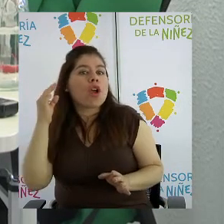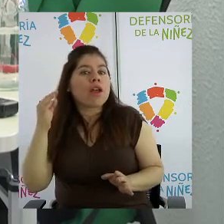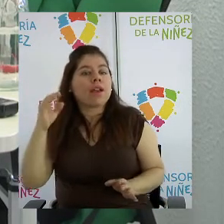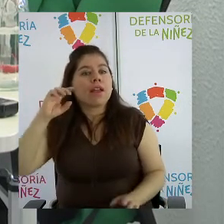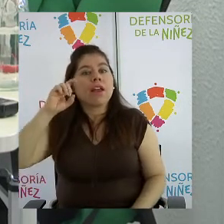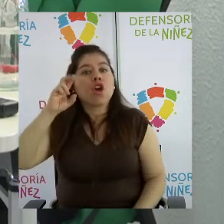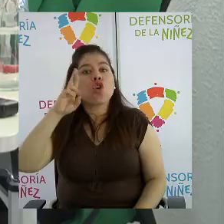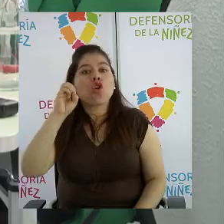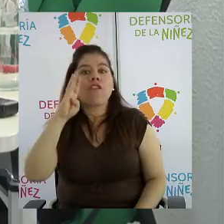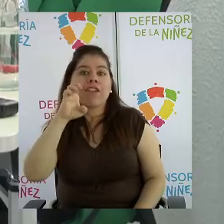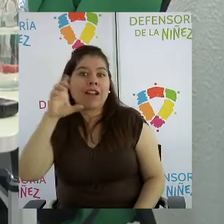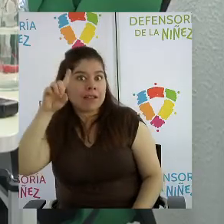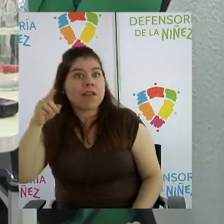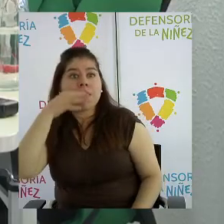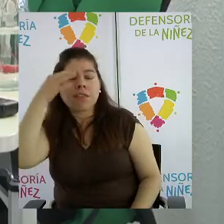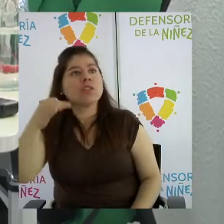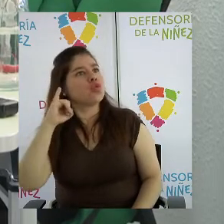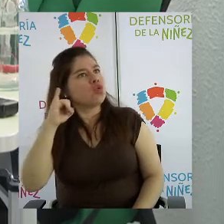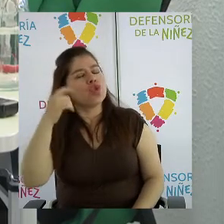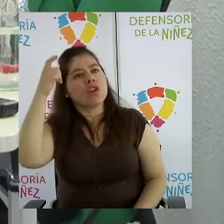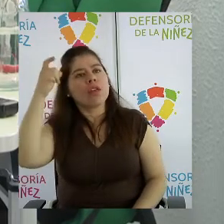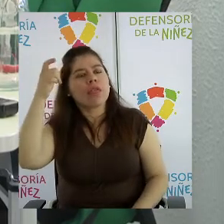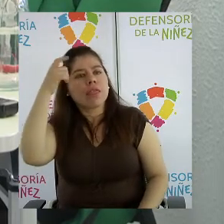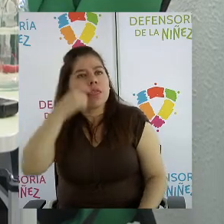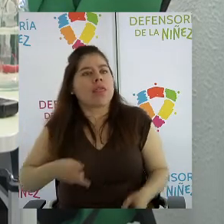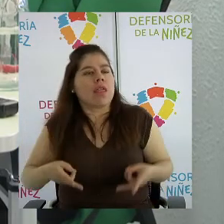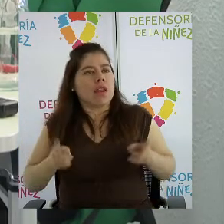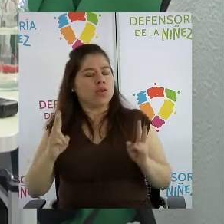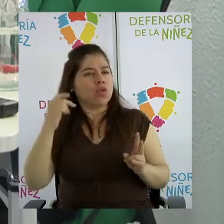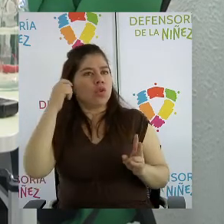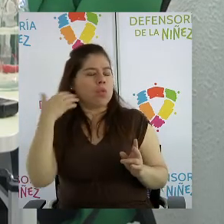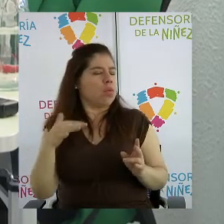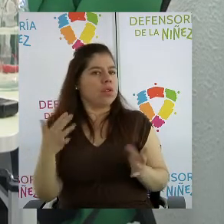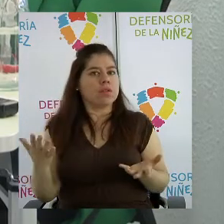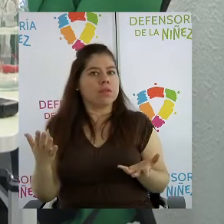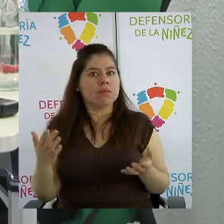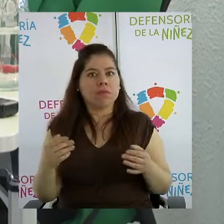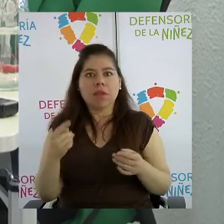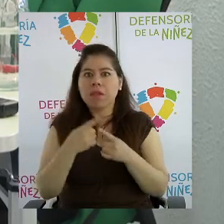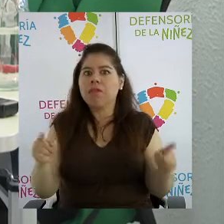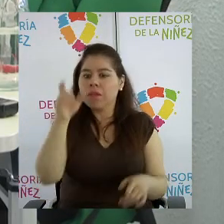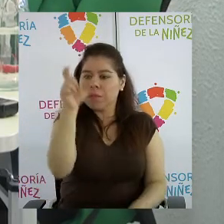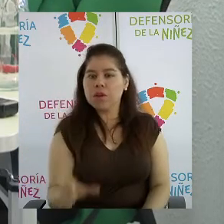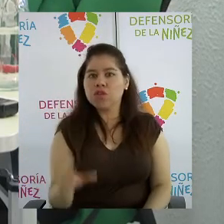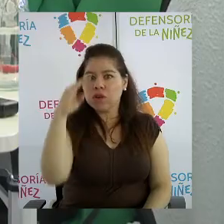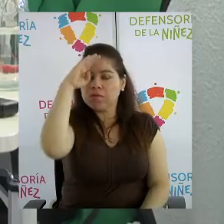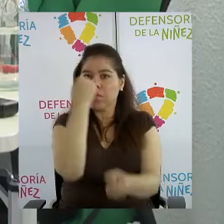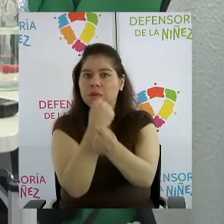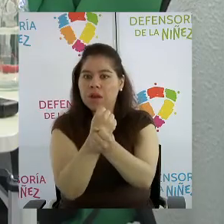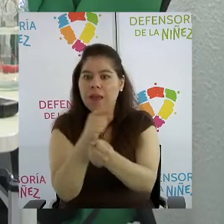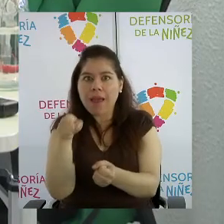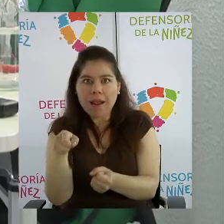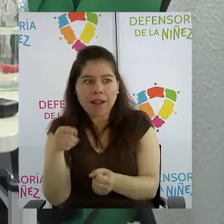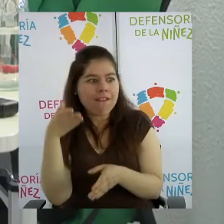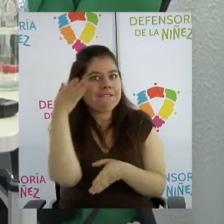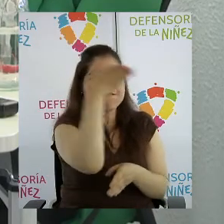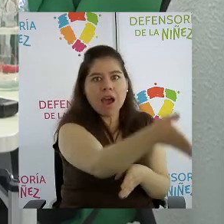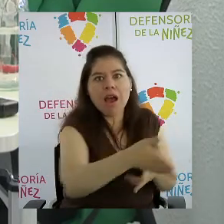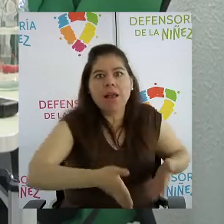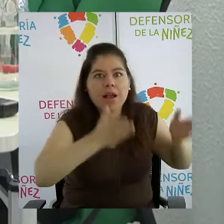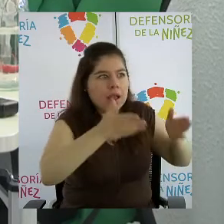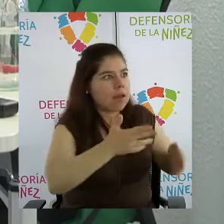funcionario policial que está en la calle no entiende que su actuación tiene un límite infranqueable, que son los derechos humanos